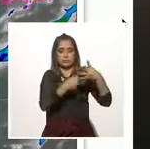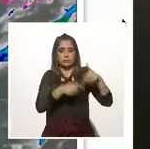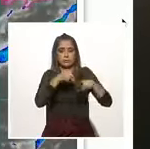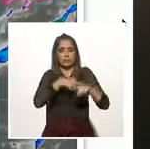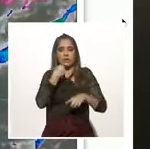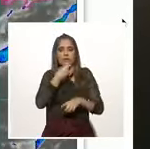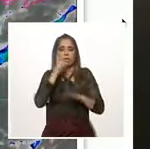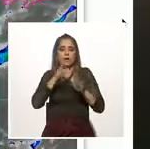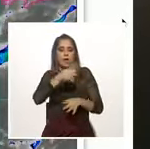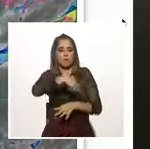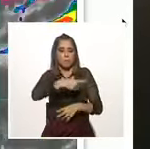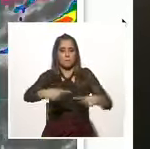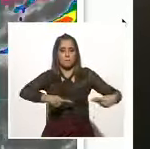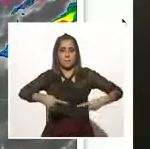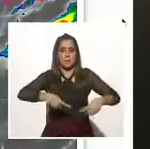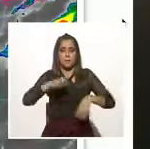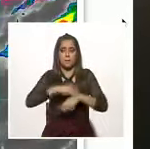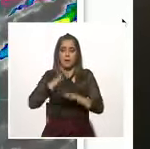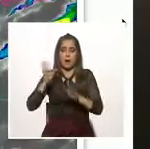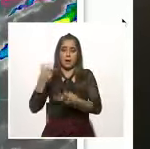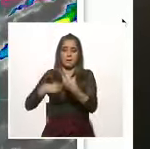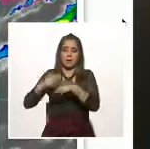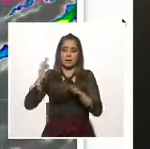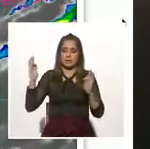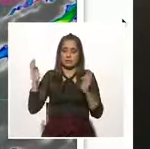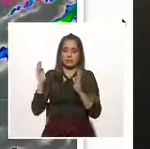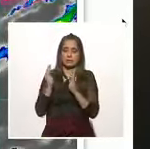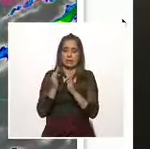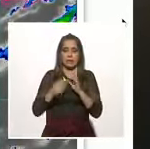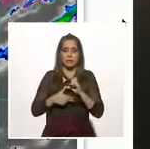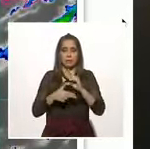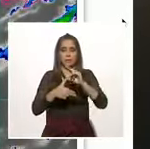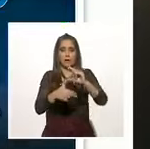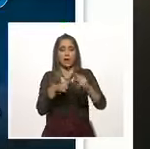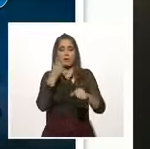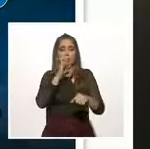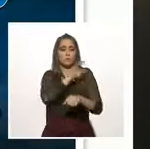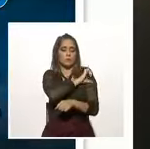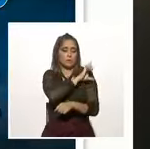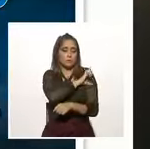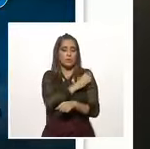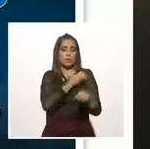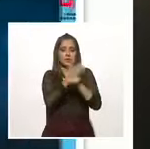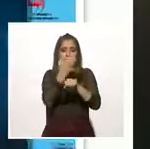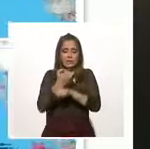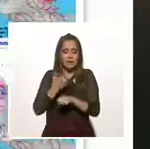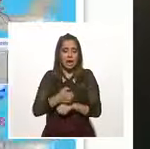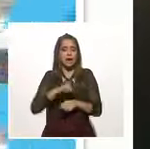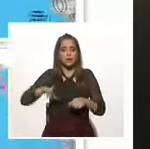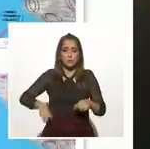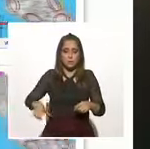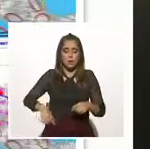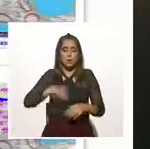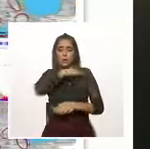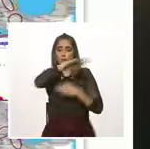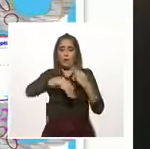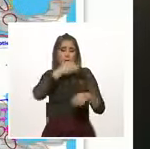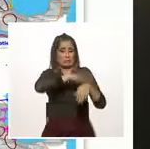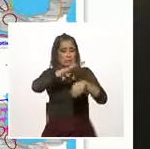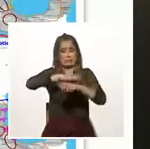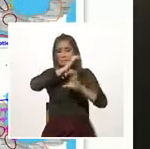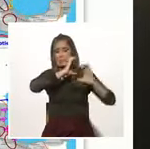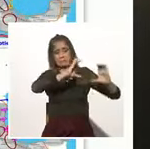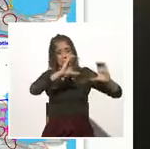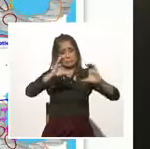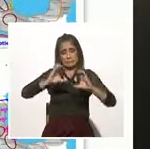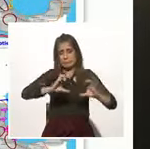se están preparando, por ejemplo, las unidades estatales y municipales de protección civil y sus consejos de protección civil locales para,